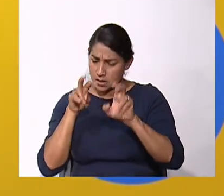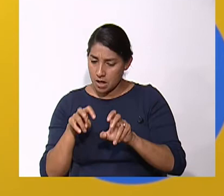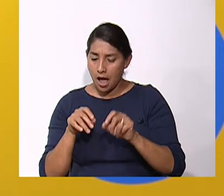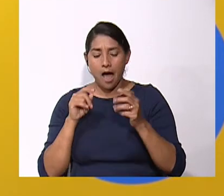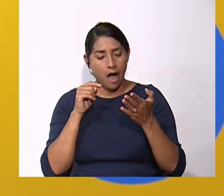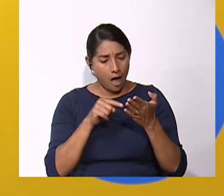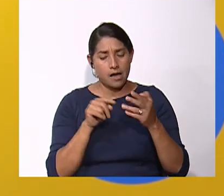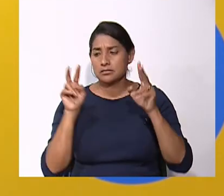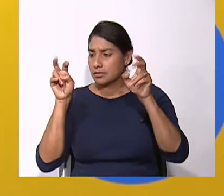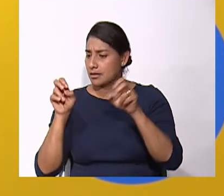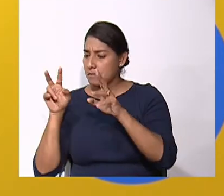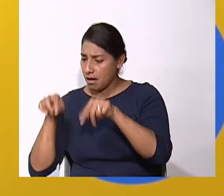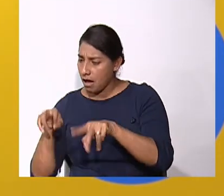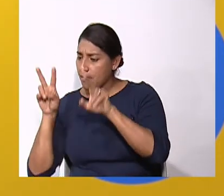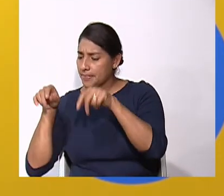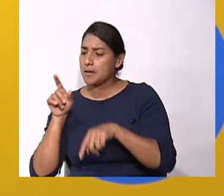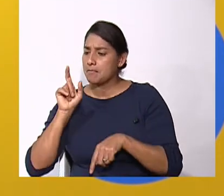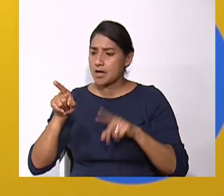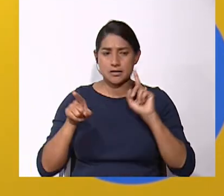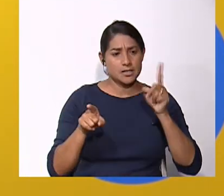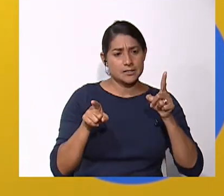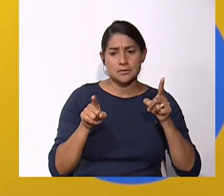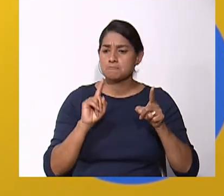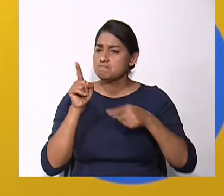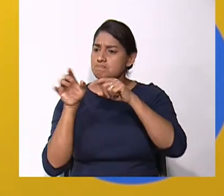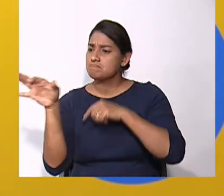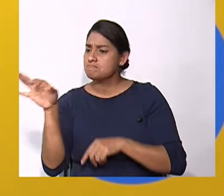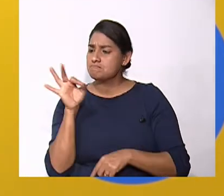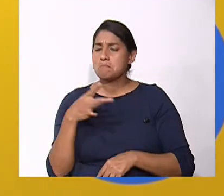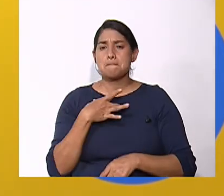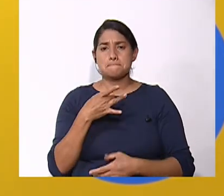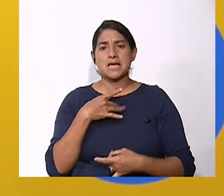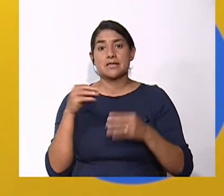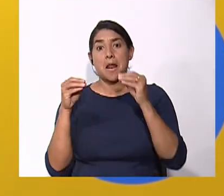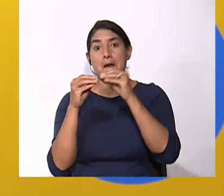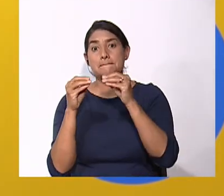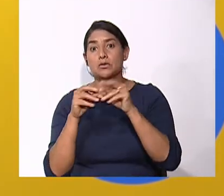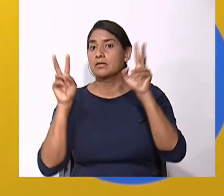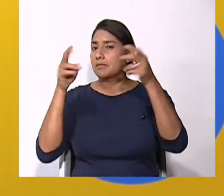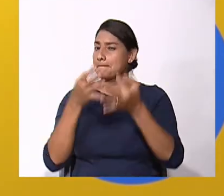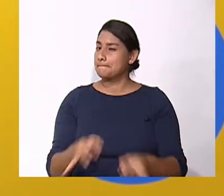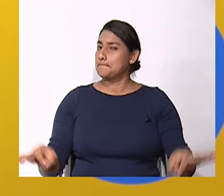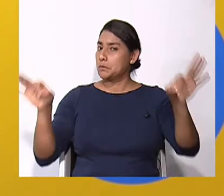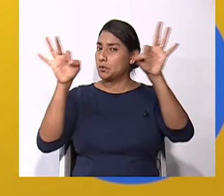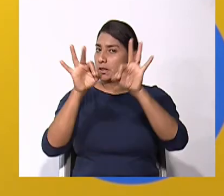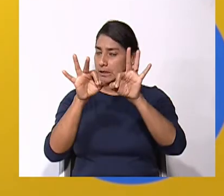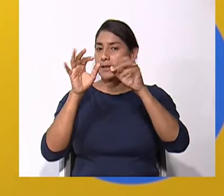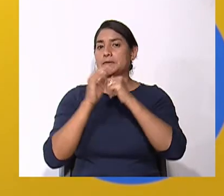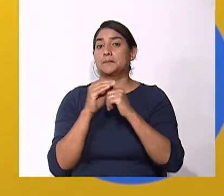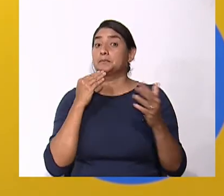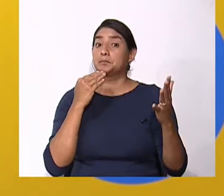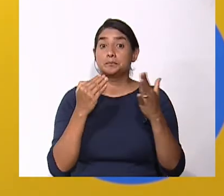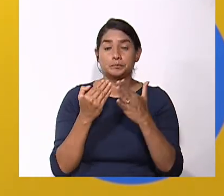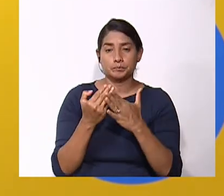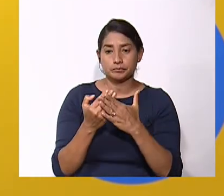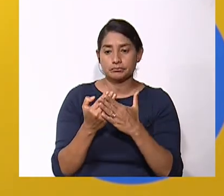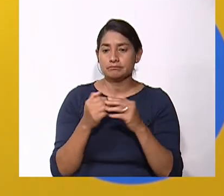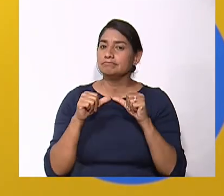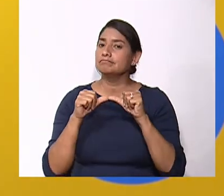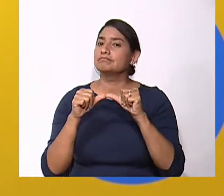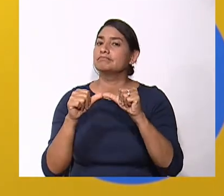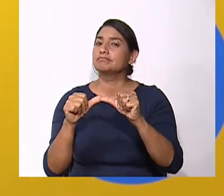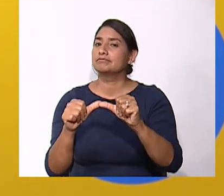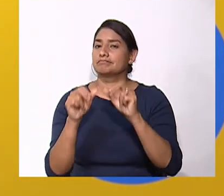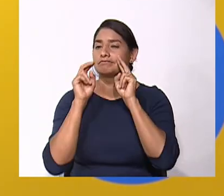digo, ah, sí, este libro me interesa mucho, trata un tema importante. Bueno, vamos a